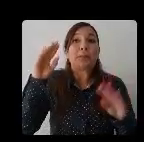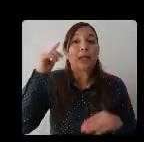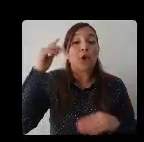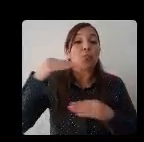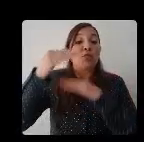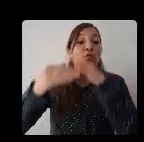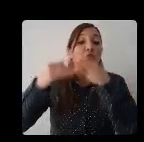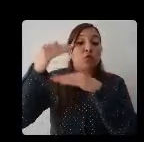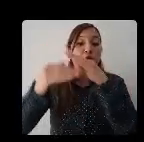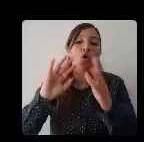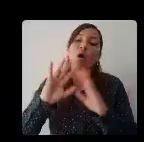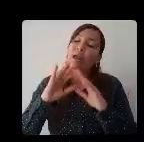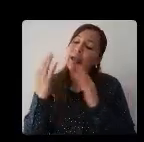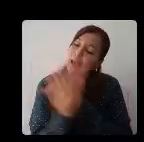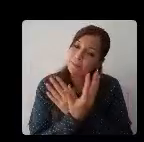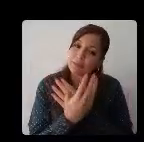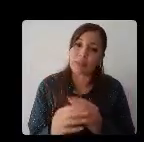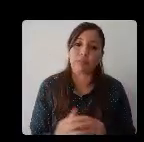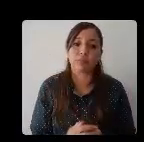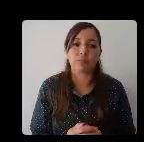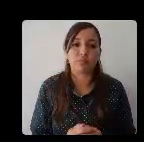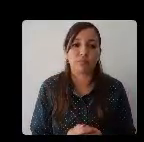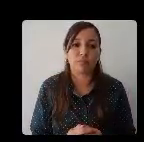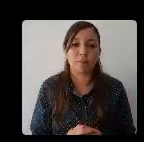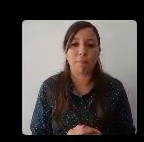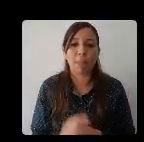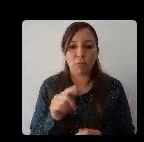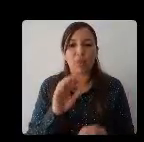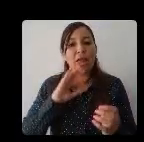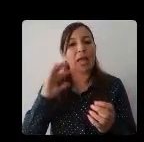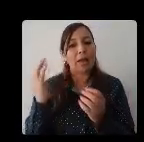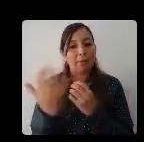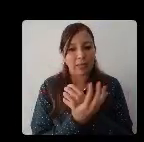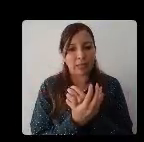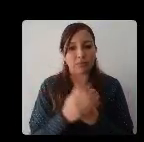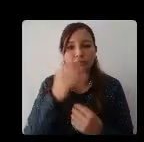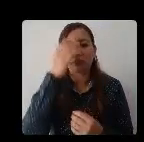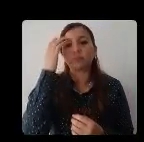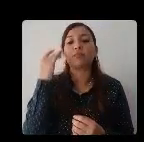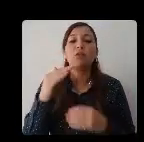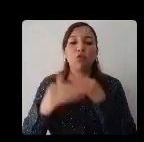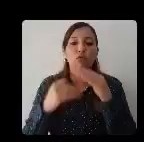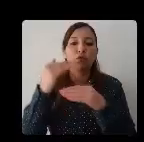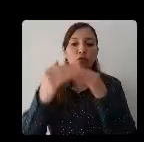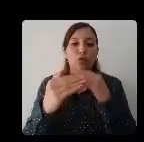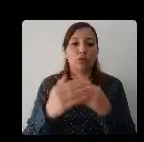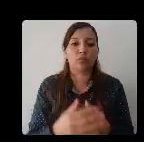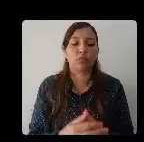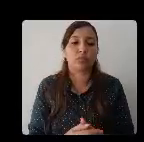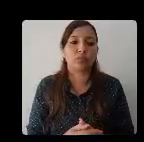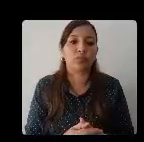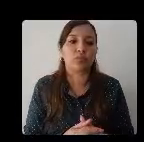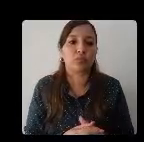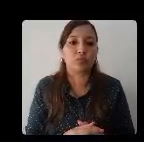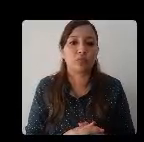y podamos volver a lo de antes, ¿no? Y es lo que estamos haciendo, estamos realizando, ¿no? Estas